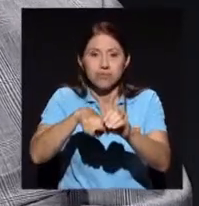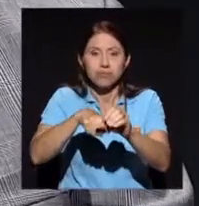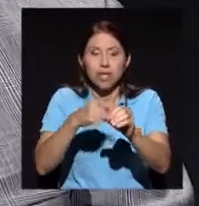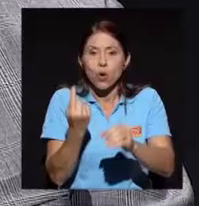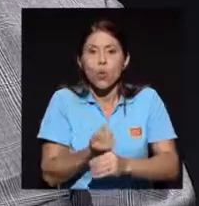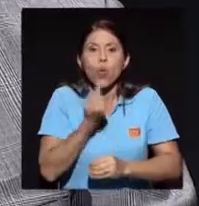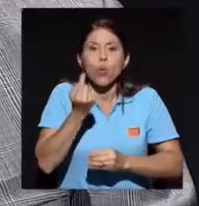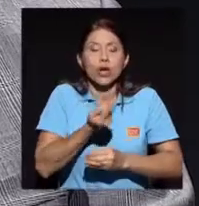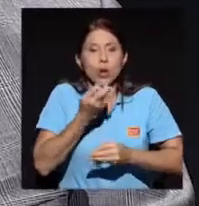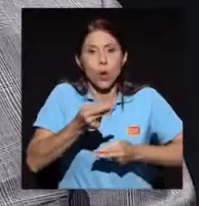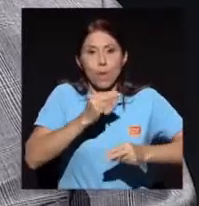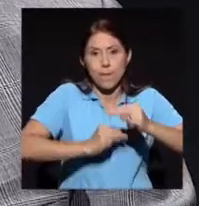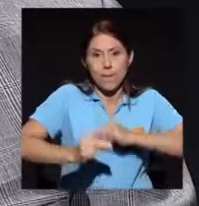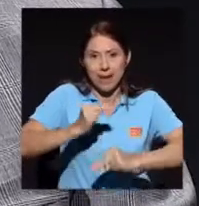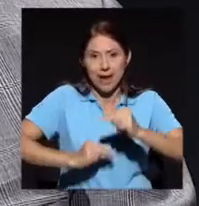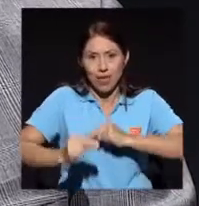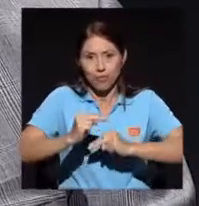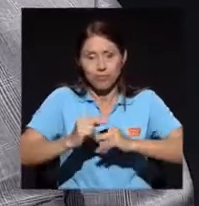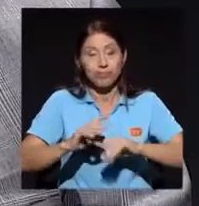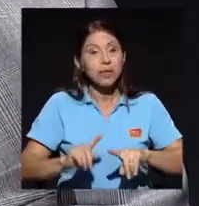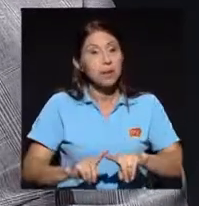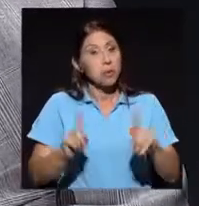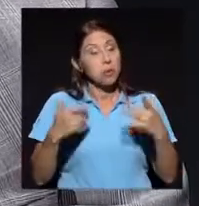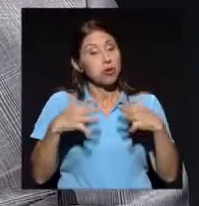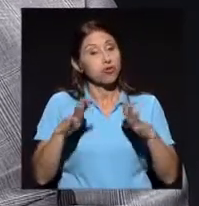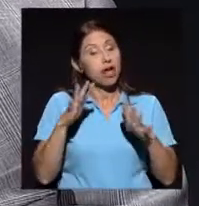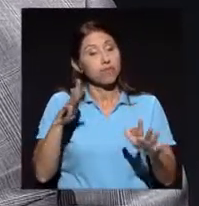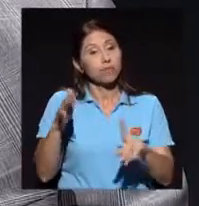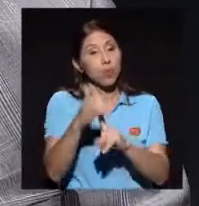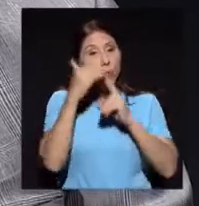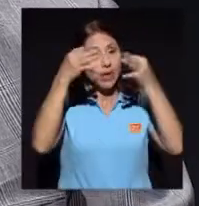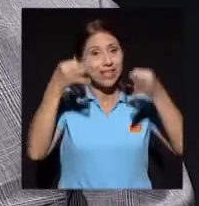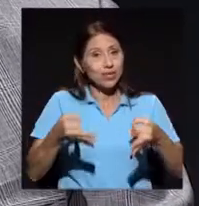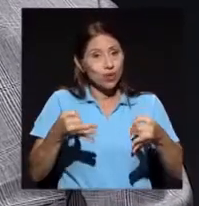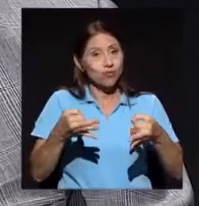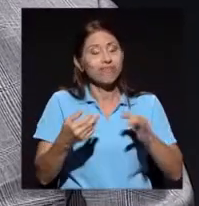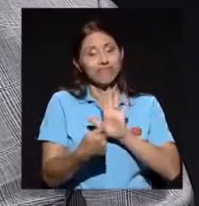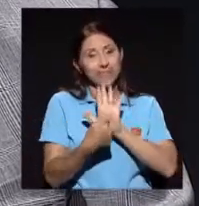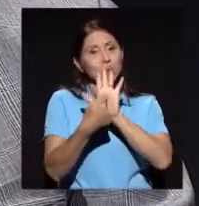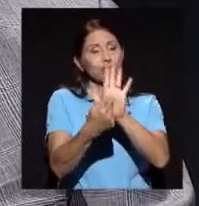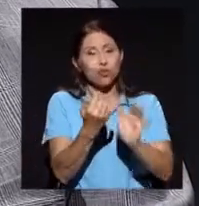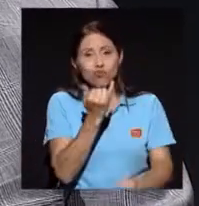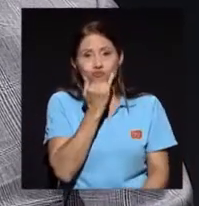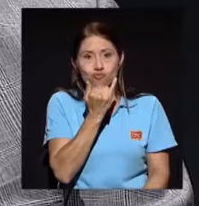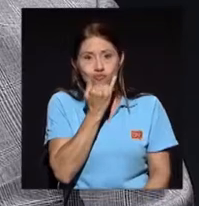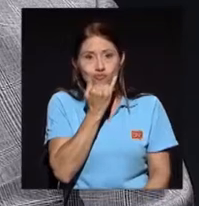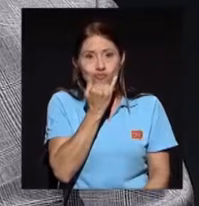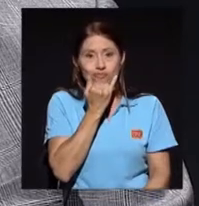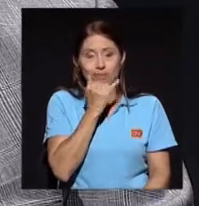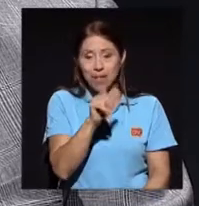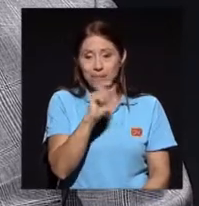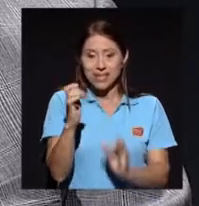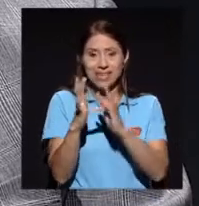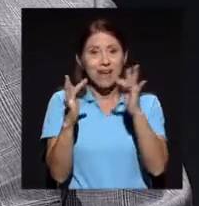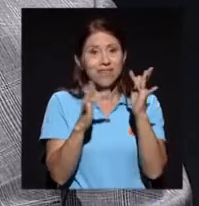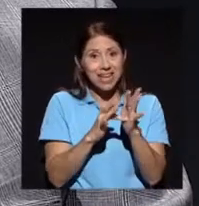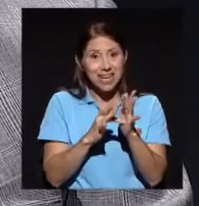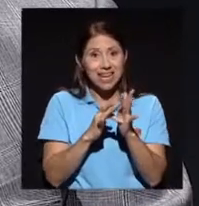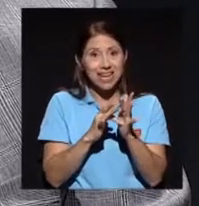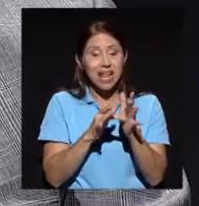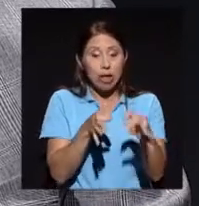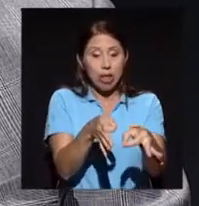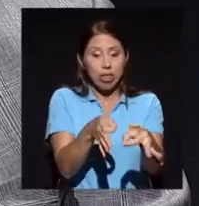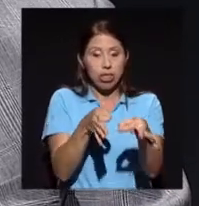tomó la decisión que demostró ser muy equivocada la tomó en abril de adelantar las elecciones